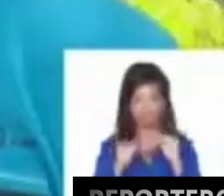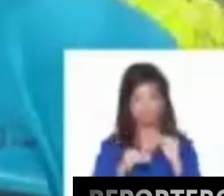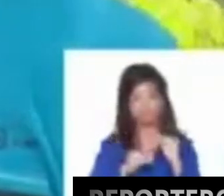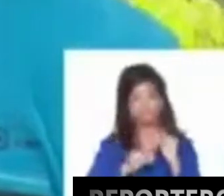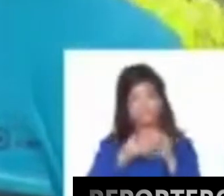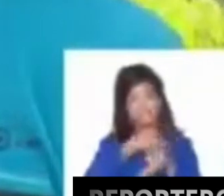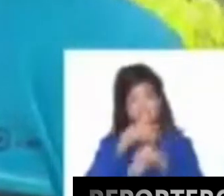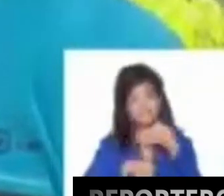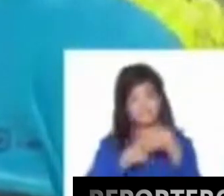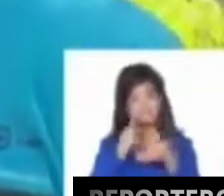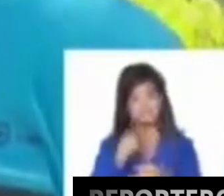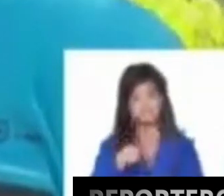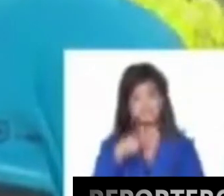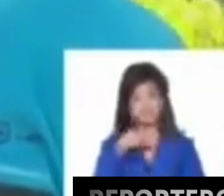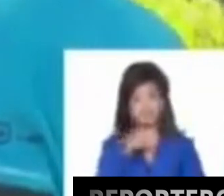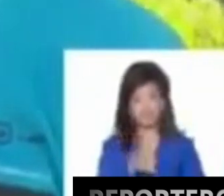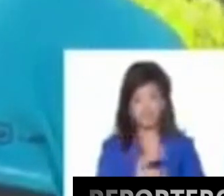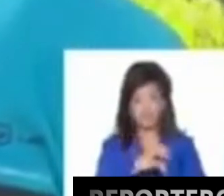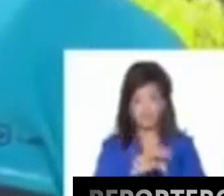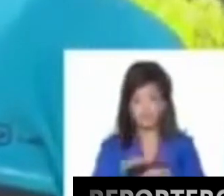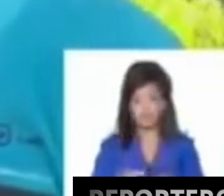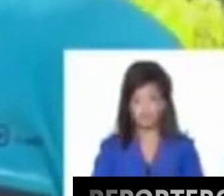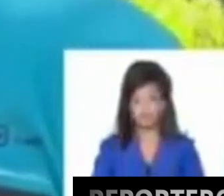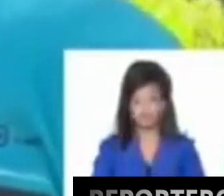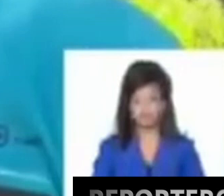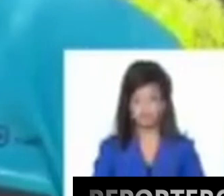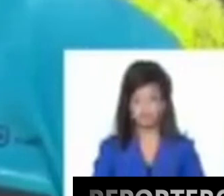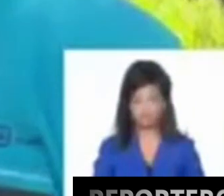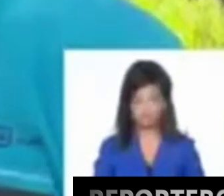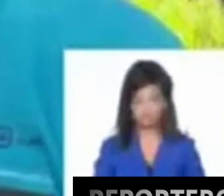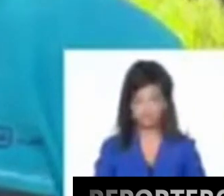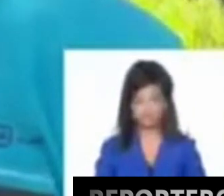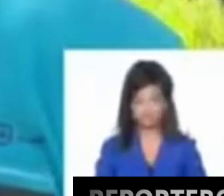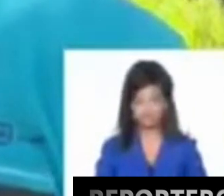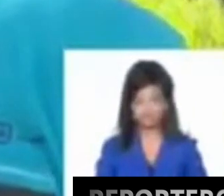a seguridad de Estado, declarar qué cosa. Declarar de que estaba siendo